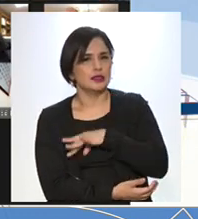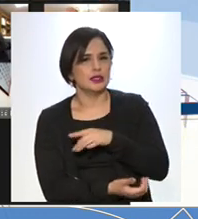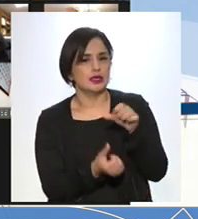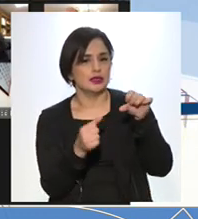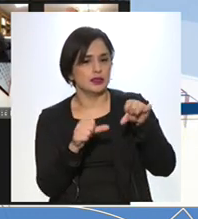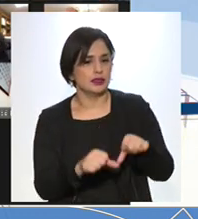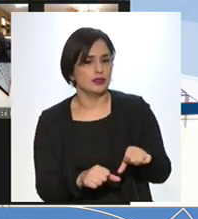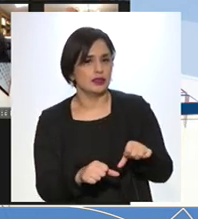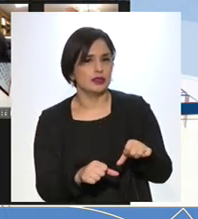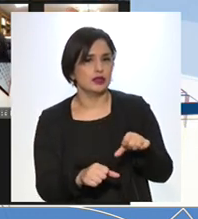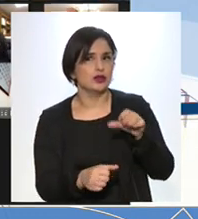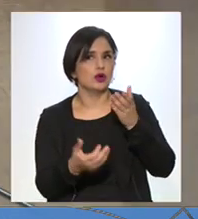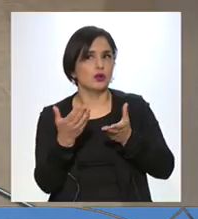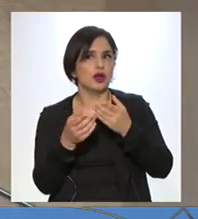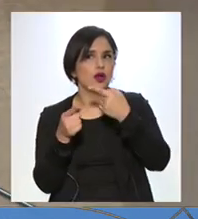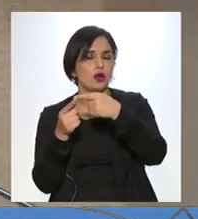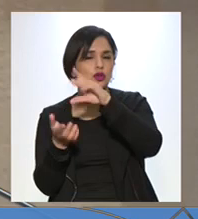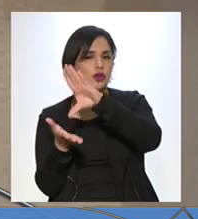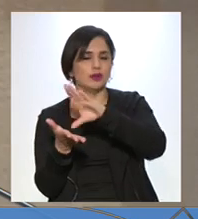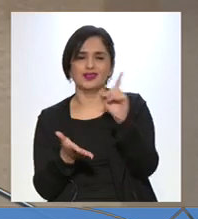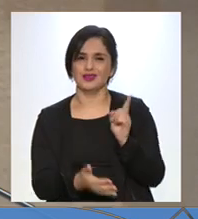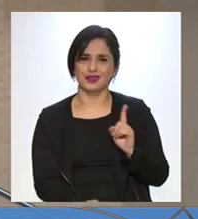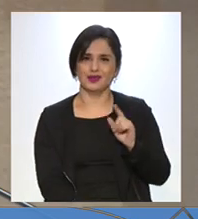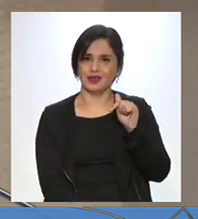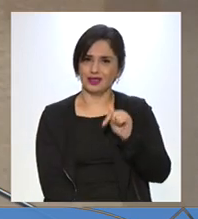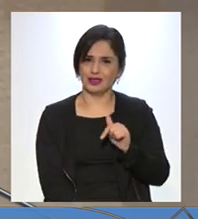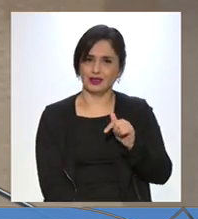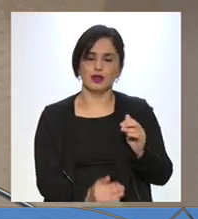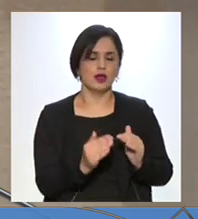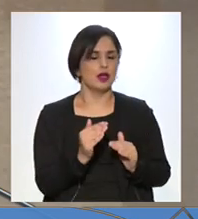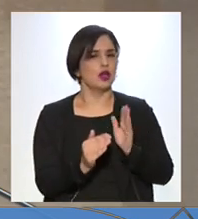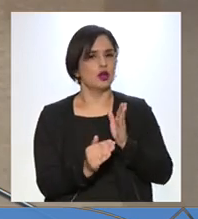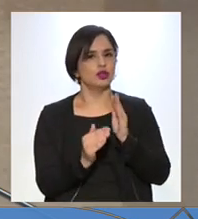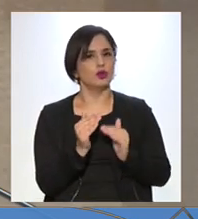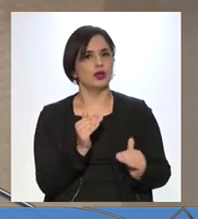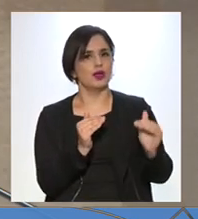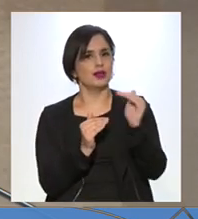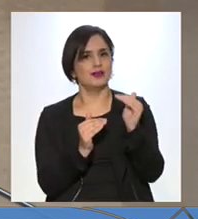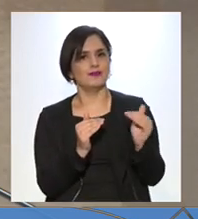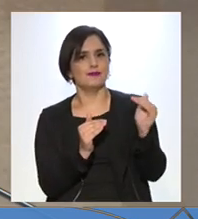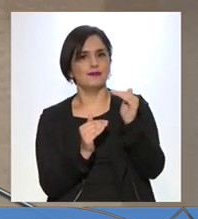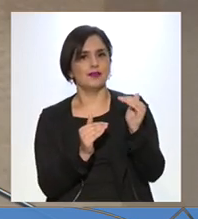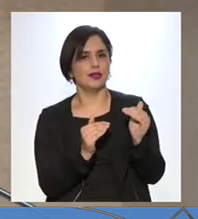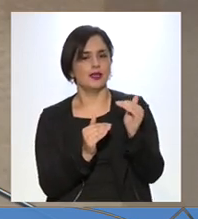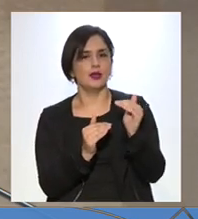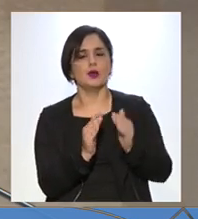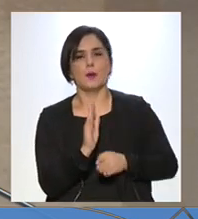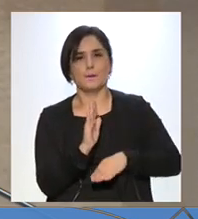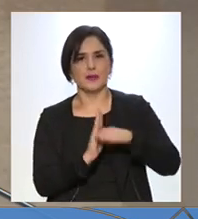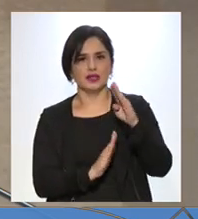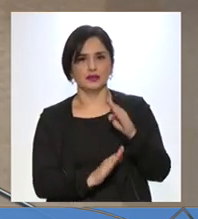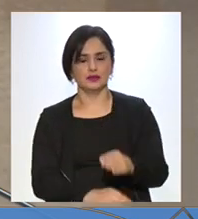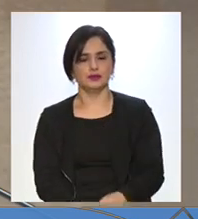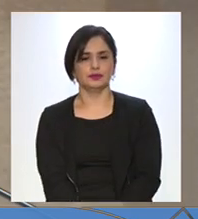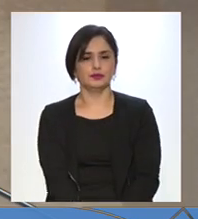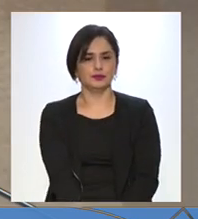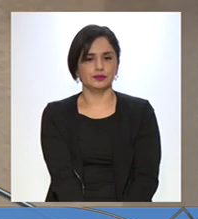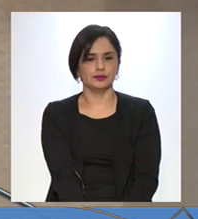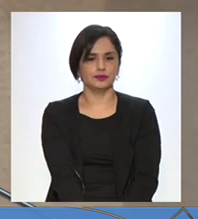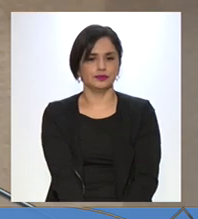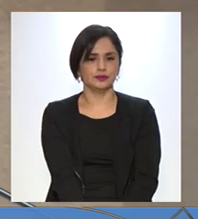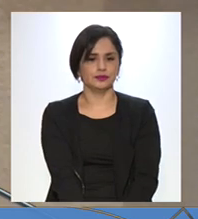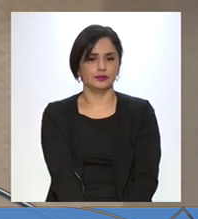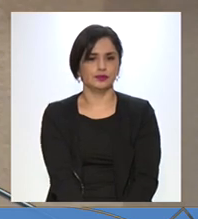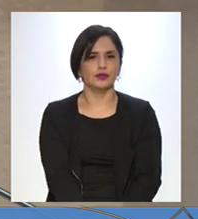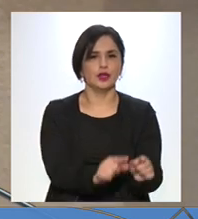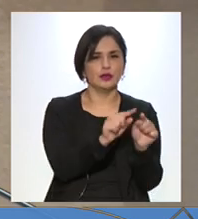velocidad que en otras economías, manteniéndose en niveles por sobre los anotados antes del inicio de la crisis social, lo que vemos en la línea